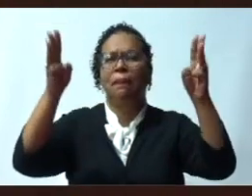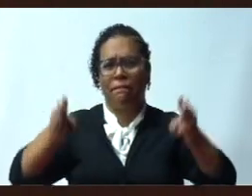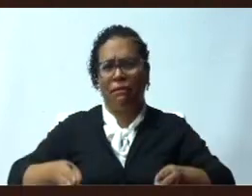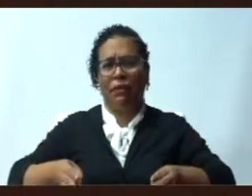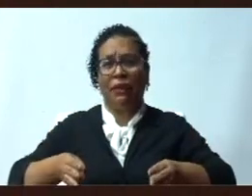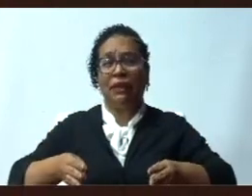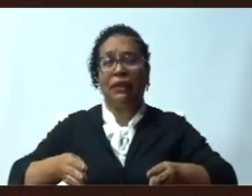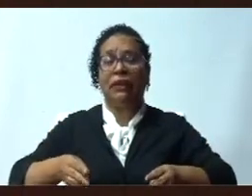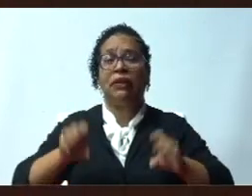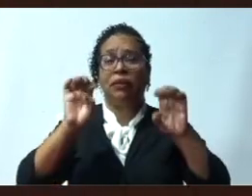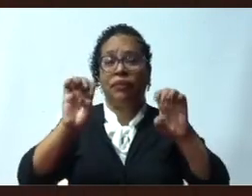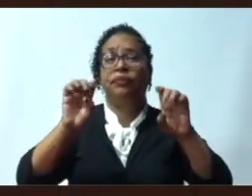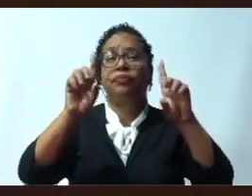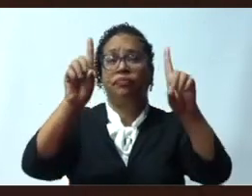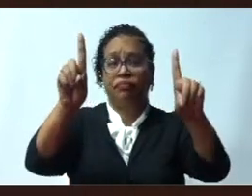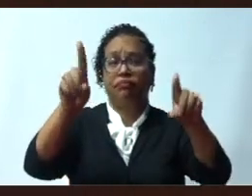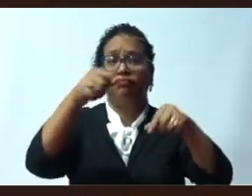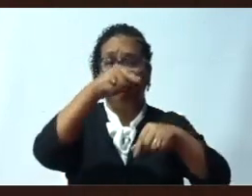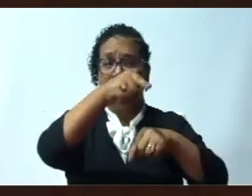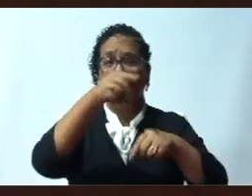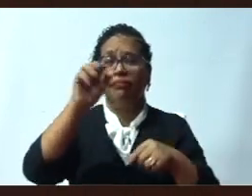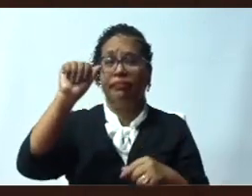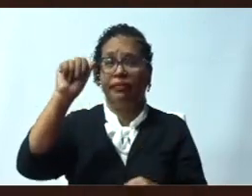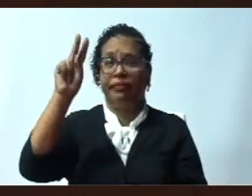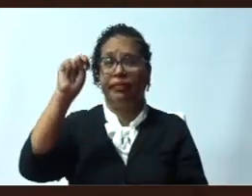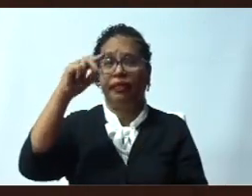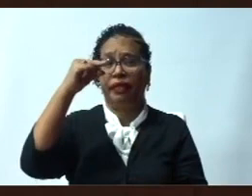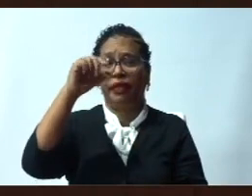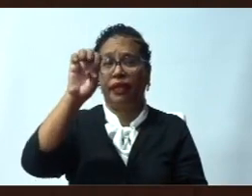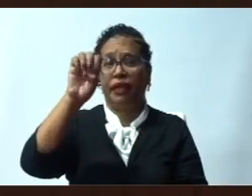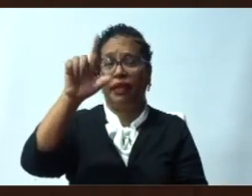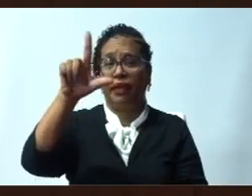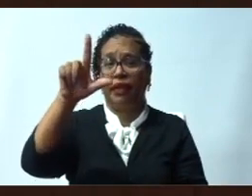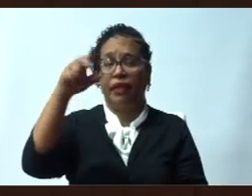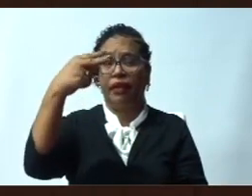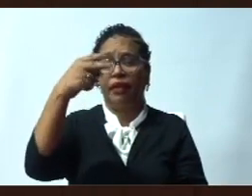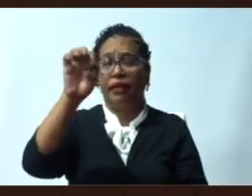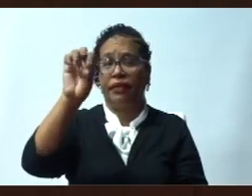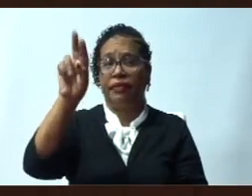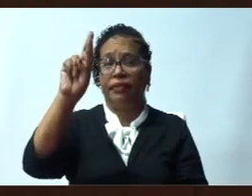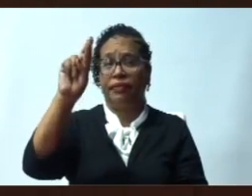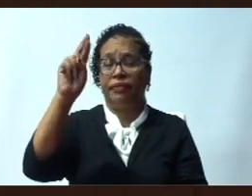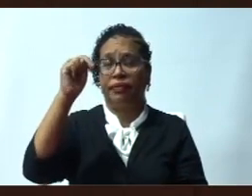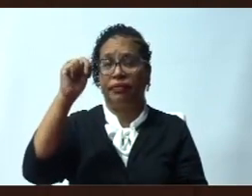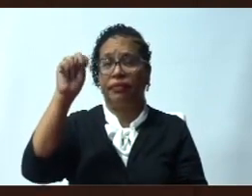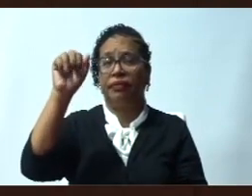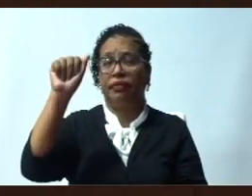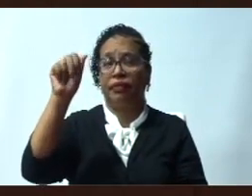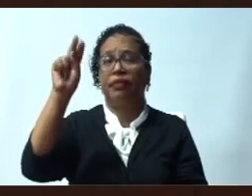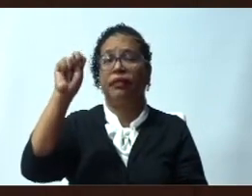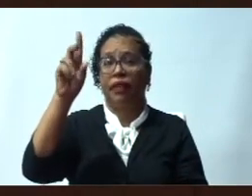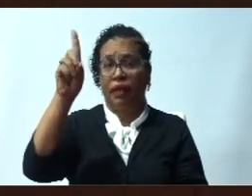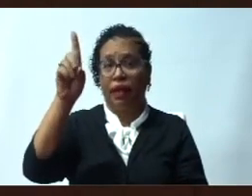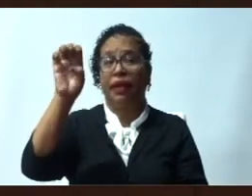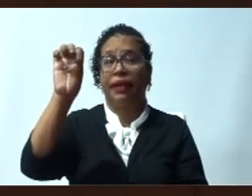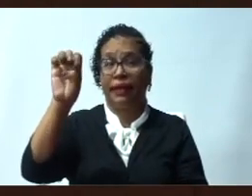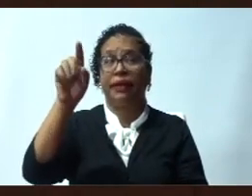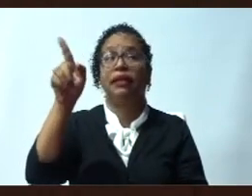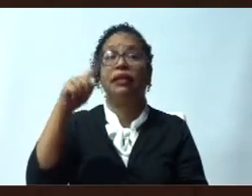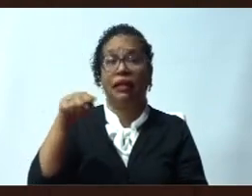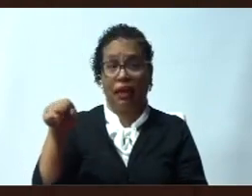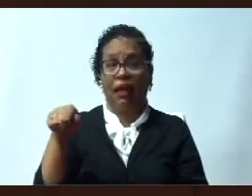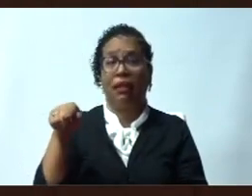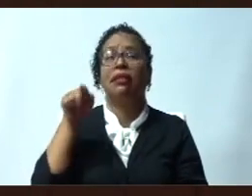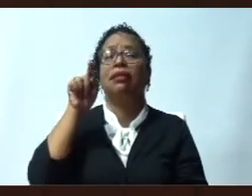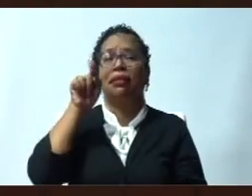vez que ponemos un tema sobre educación en este Congreso, él le da seguimiento hasta su